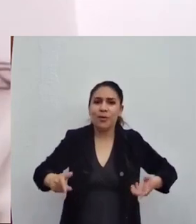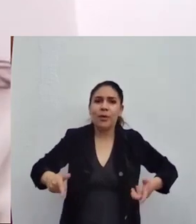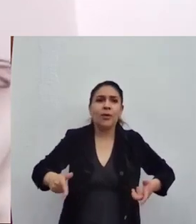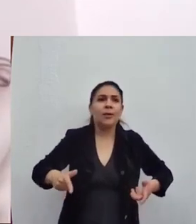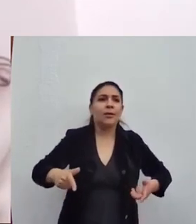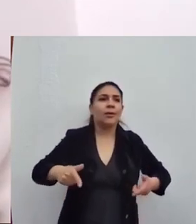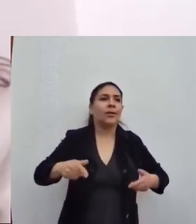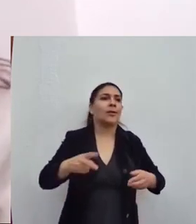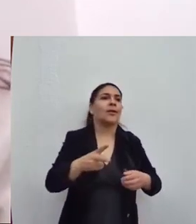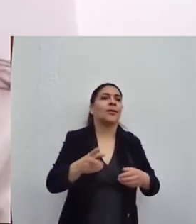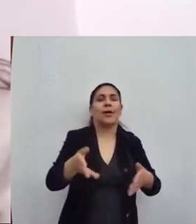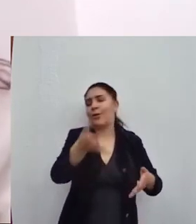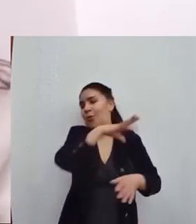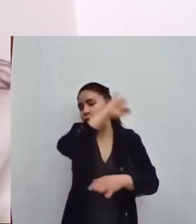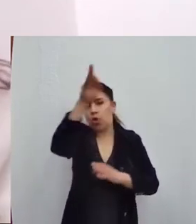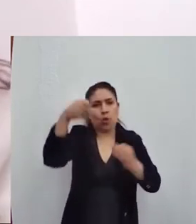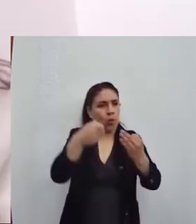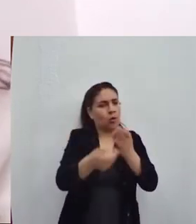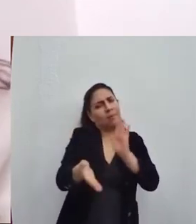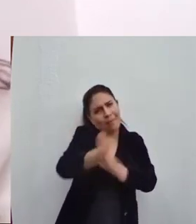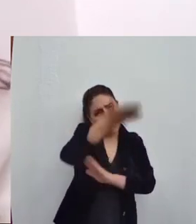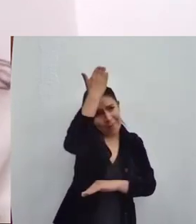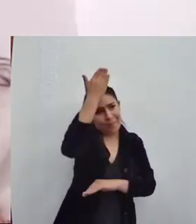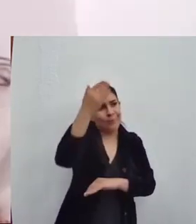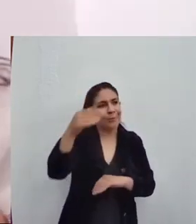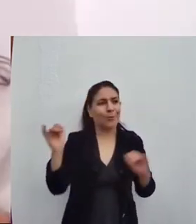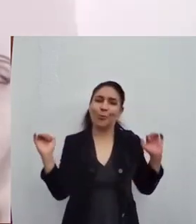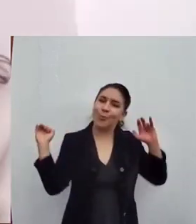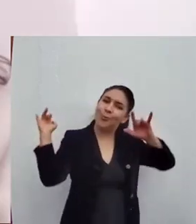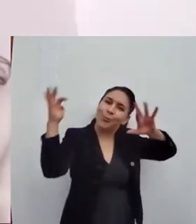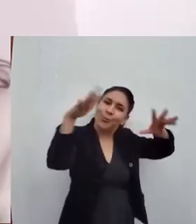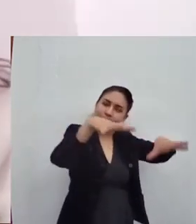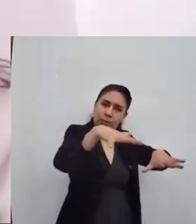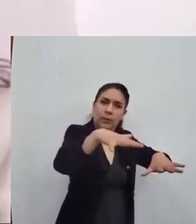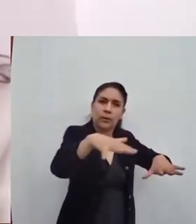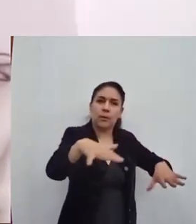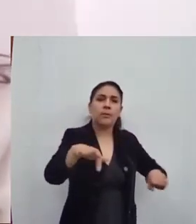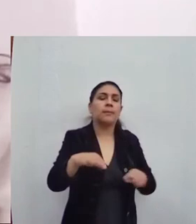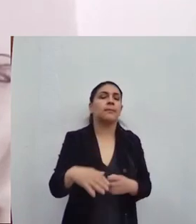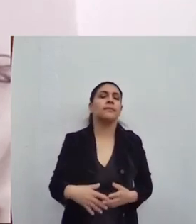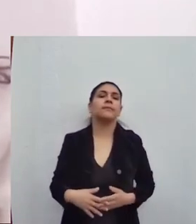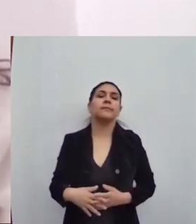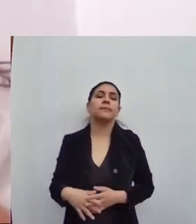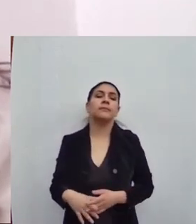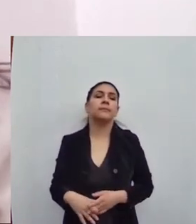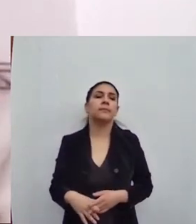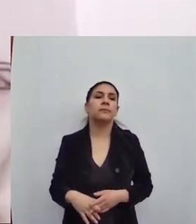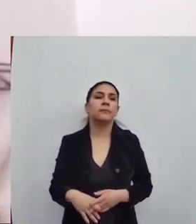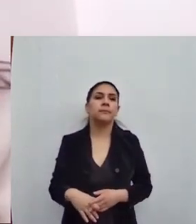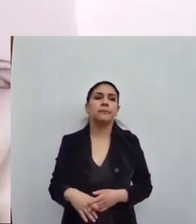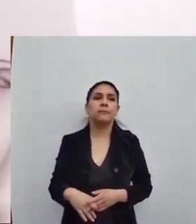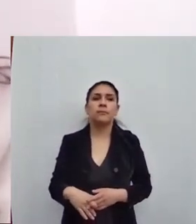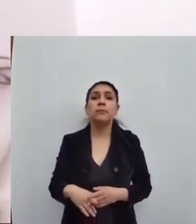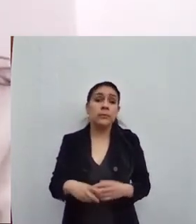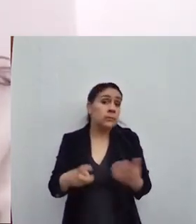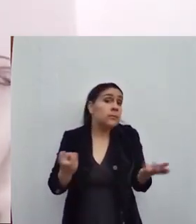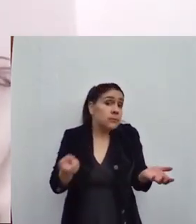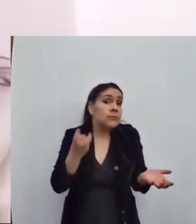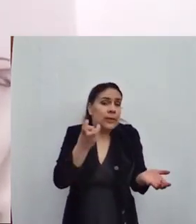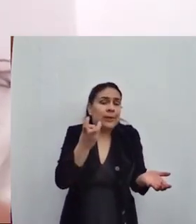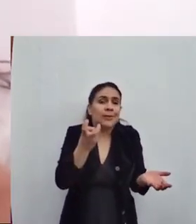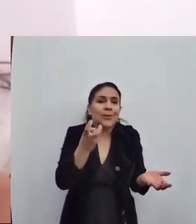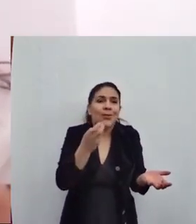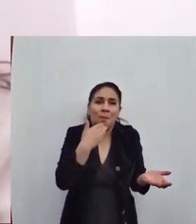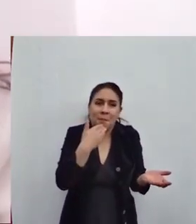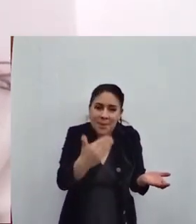esto es importante, el empezarnos a sumar en este tipo de metodologías que verdaderamente son efectivas, en donde a